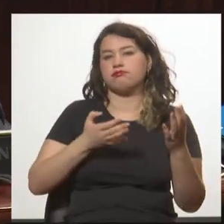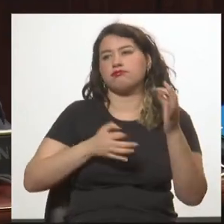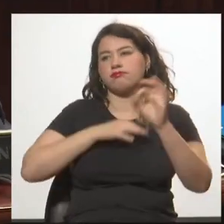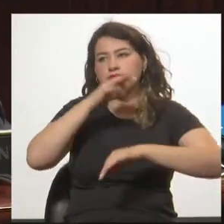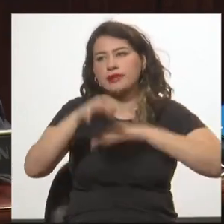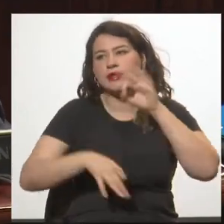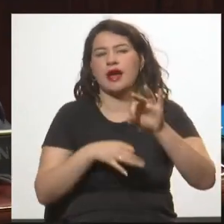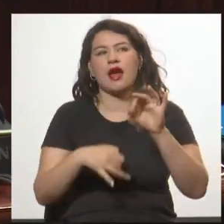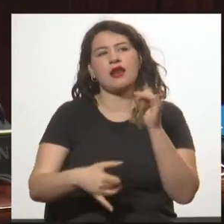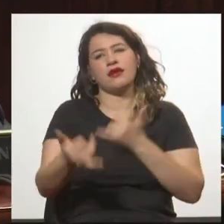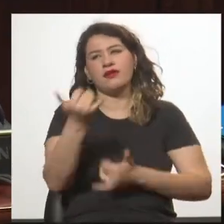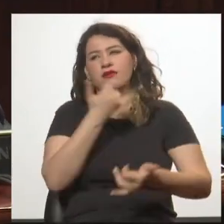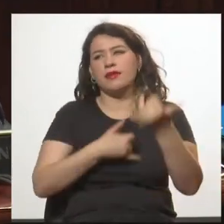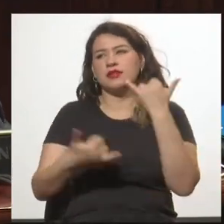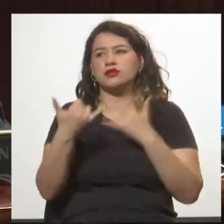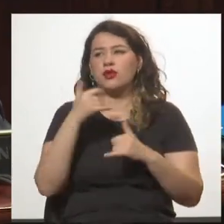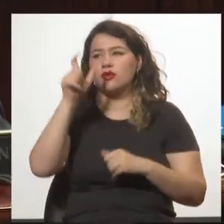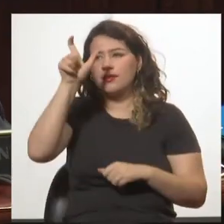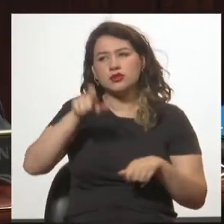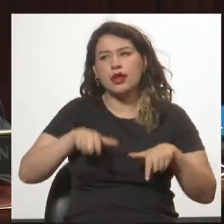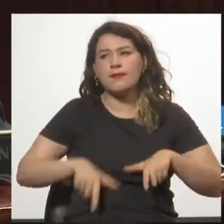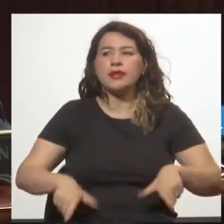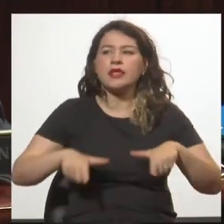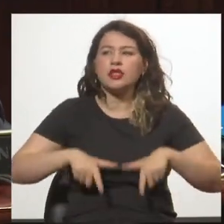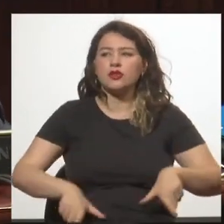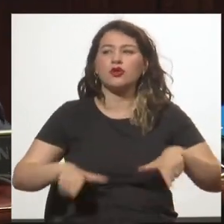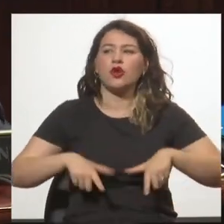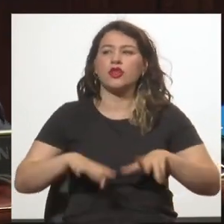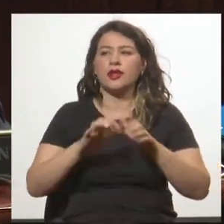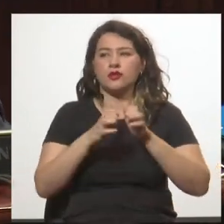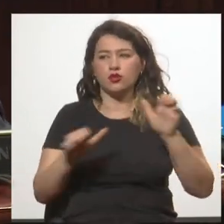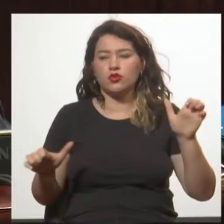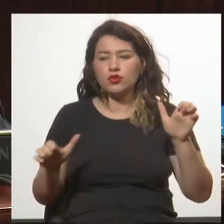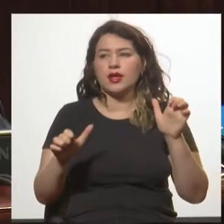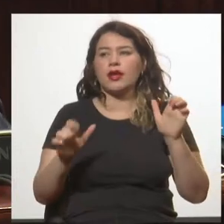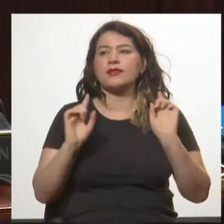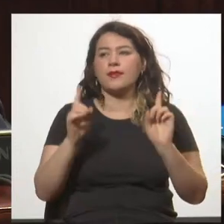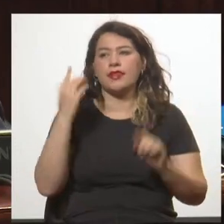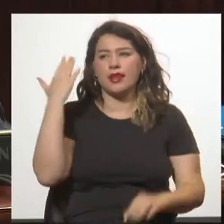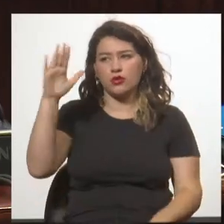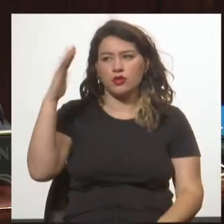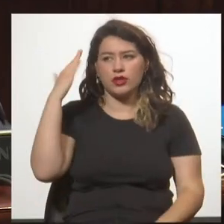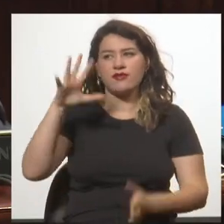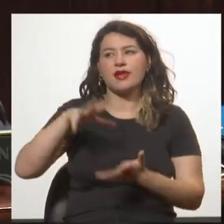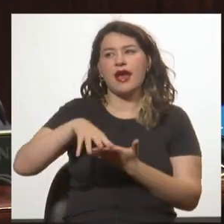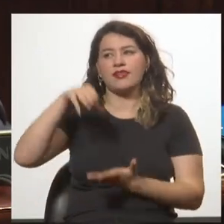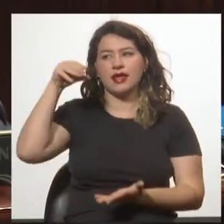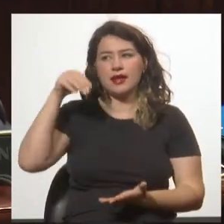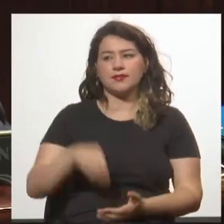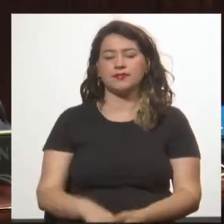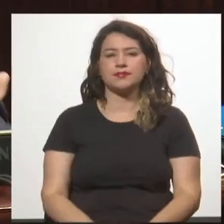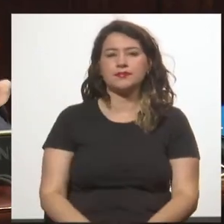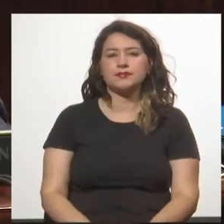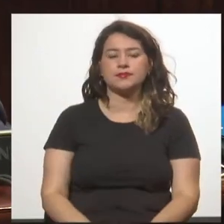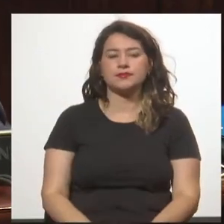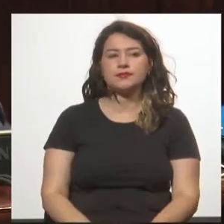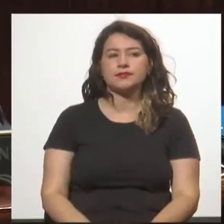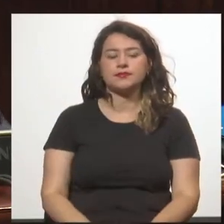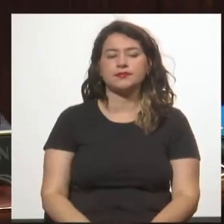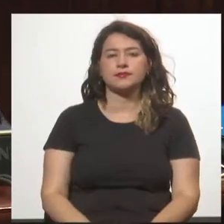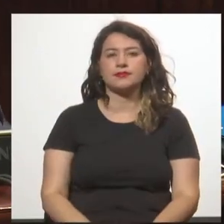informes del señor ministro de industria las autoridades de antel quiero